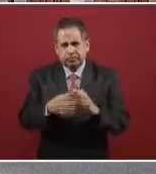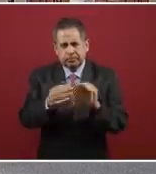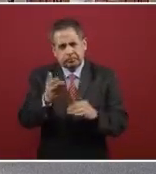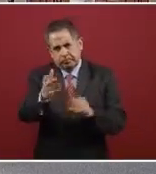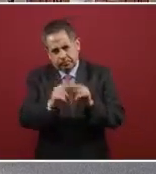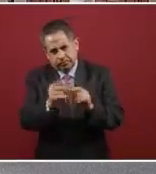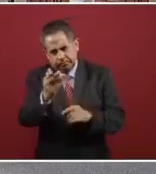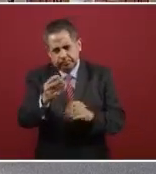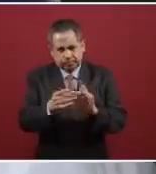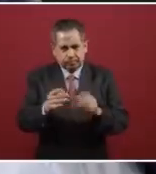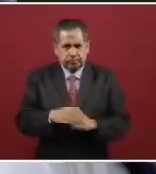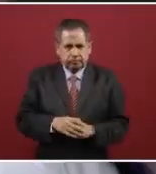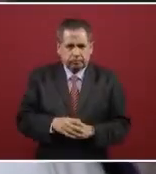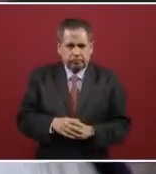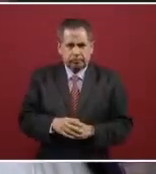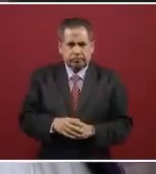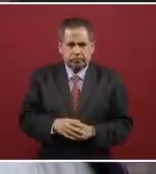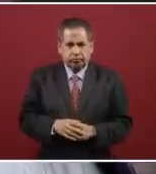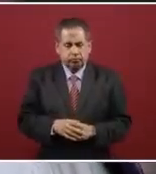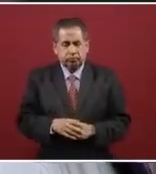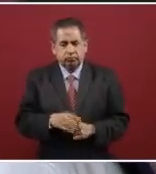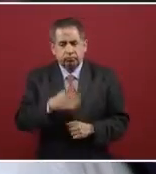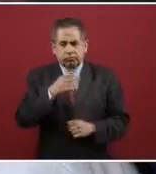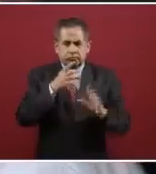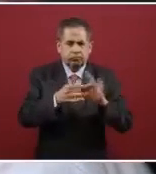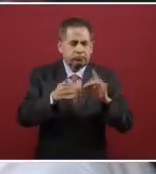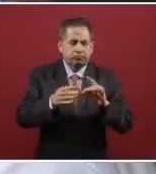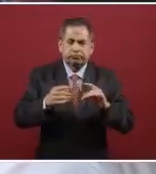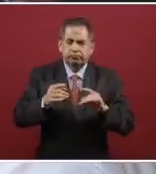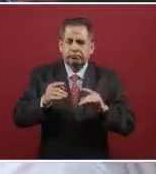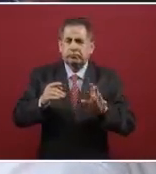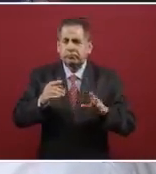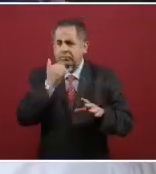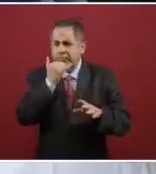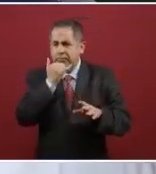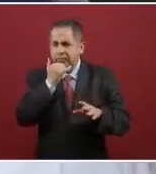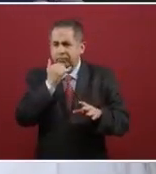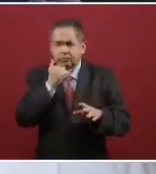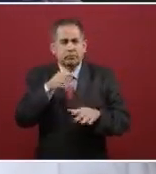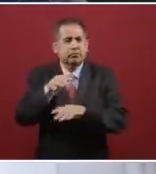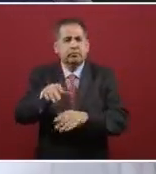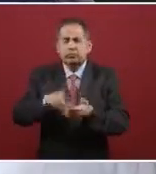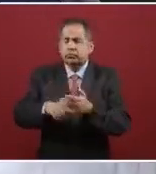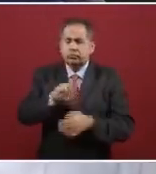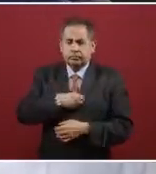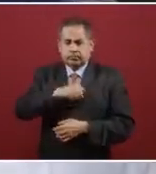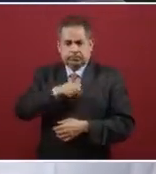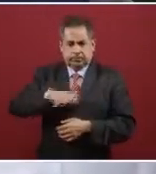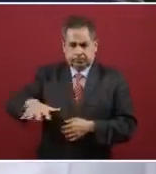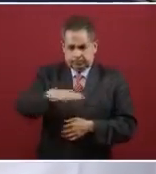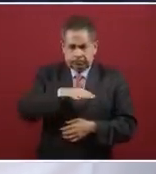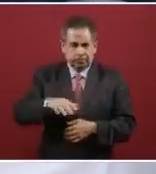presidente. Ya ve que en el sector salud hay cierto desorden entre funcionarios, por ejemplo. ¿En dónde? En el sector salud. Por